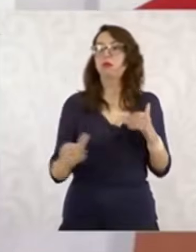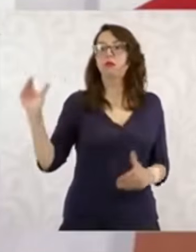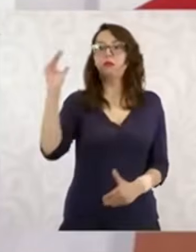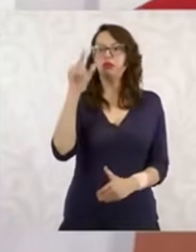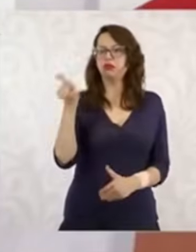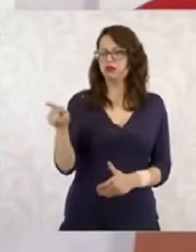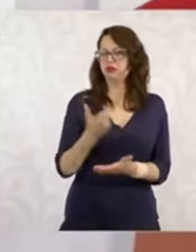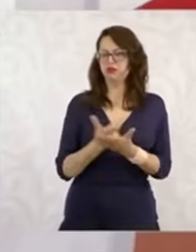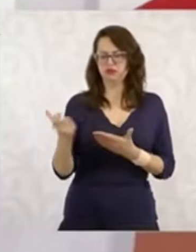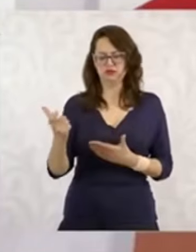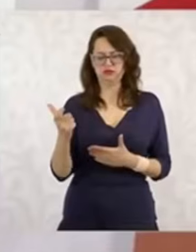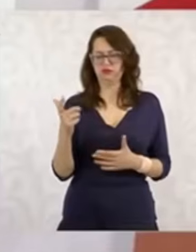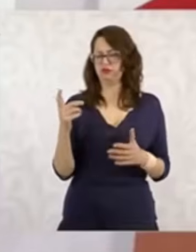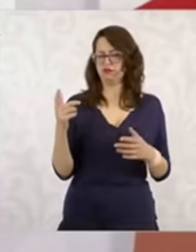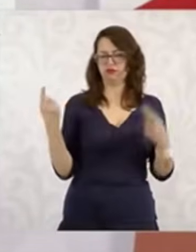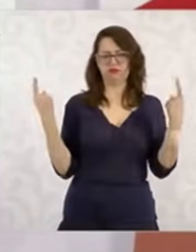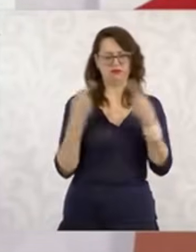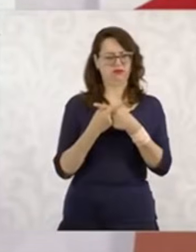nivel salarial.